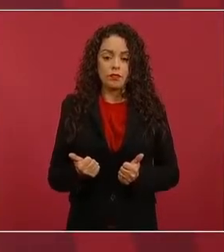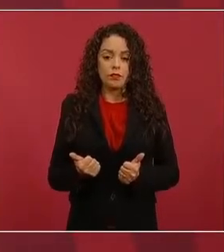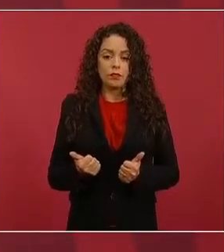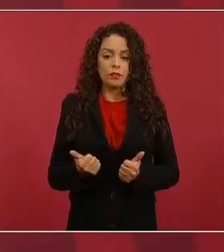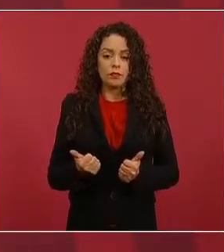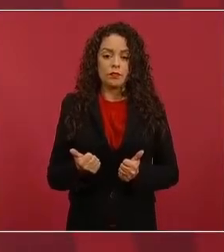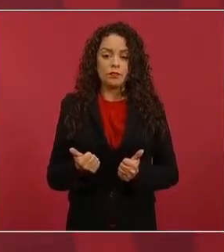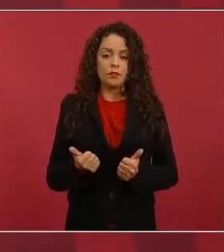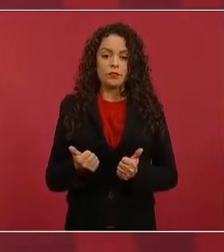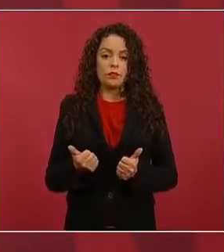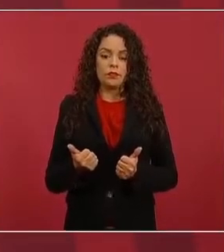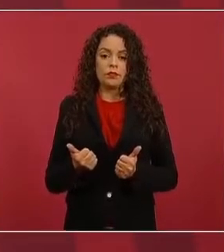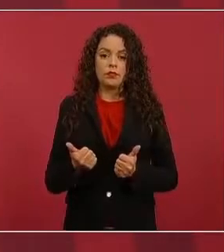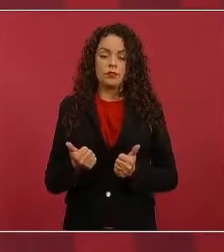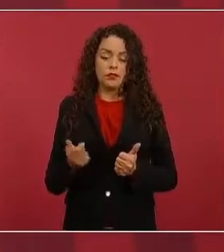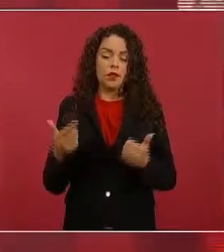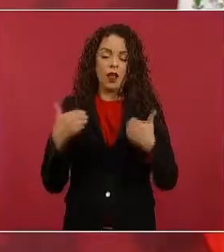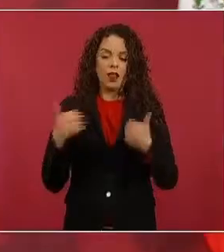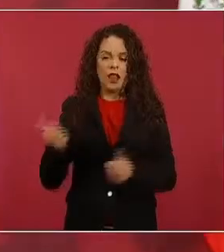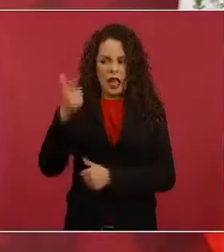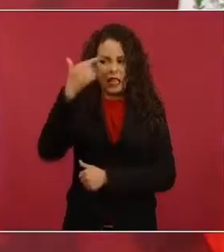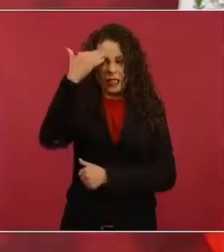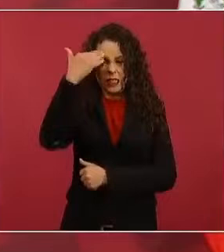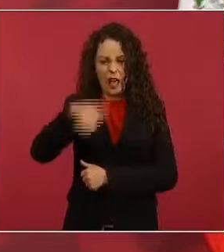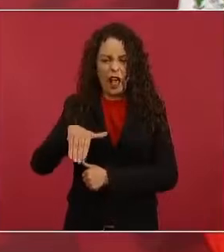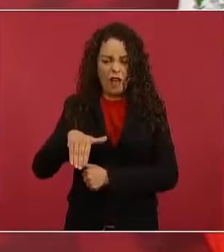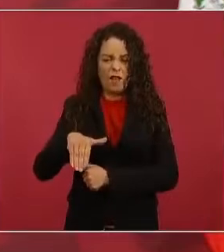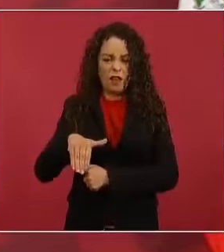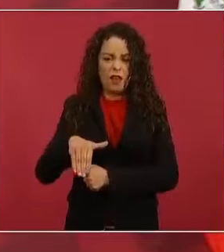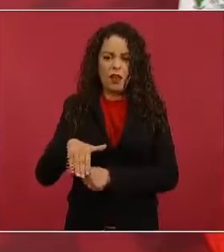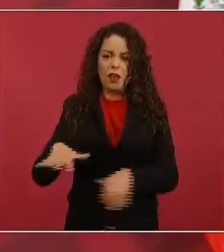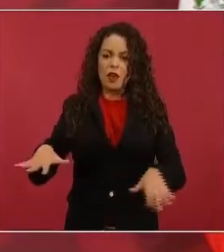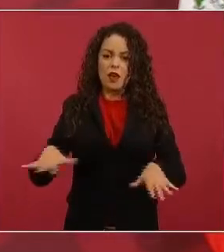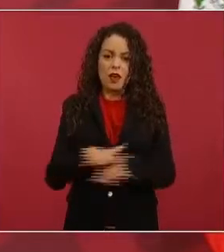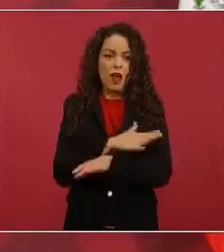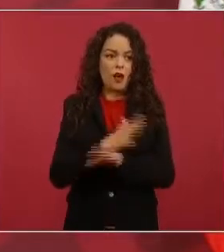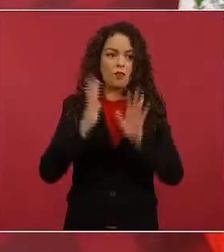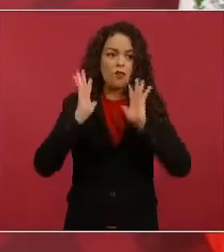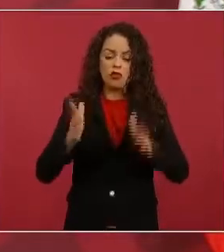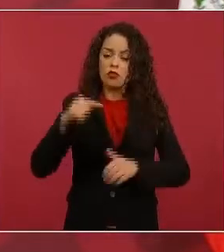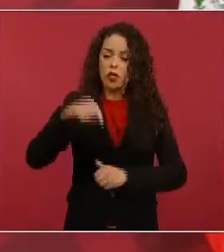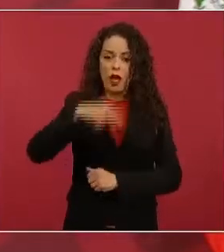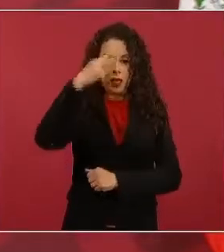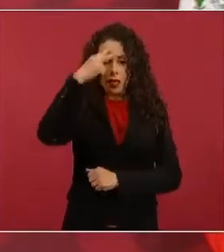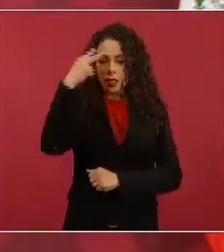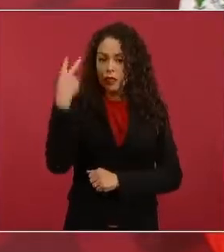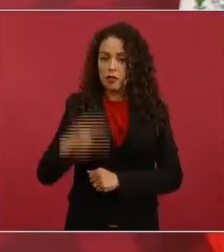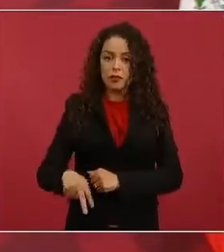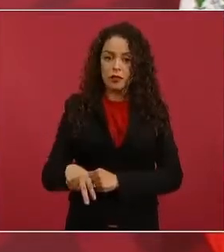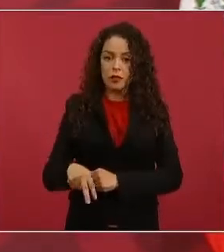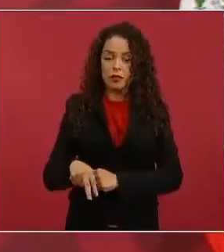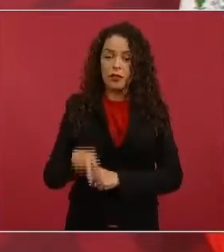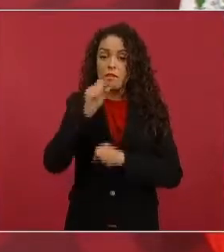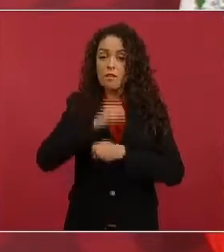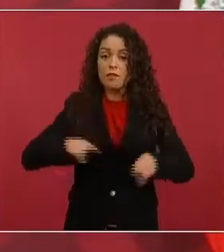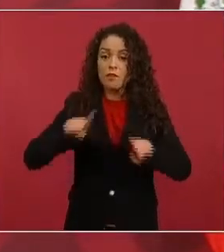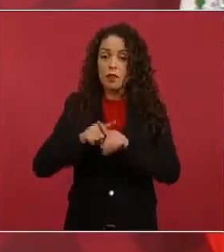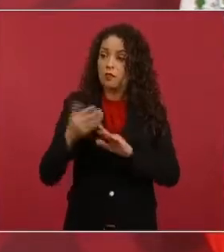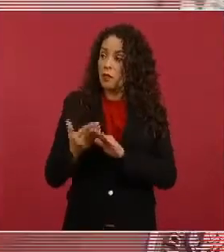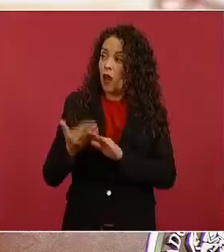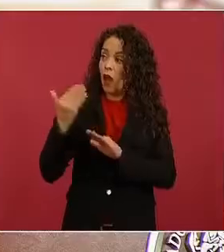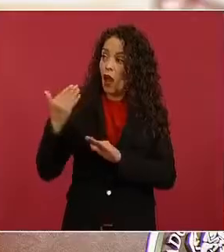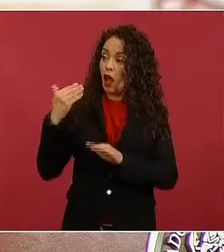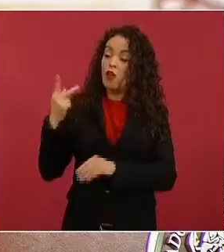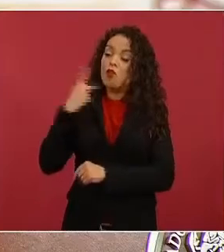de que ha habido un cambio en México y que ya no se puede mantener la misma política.